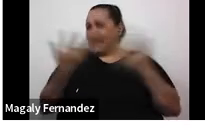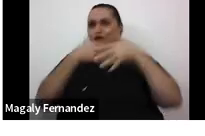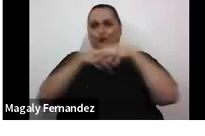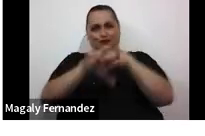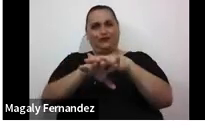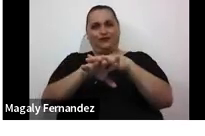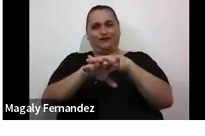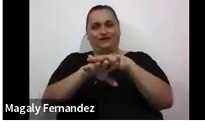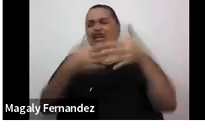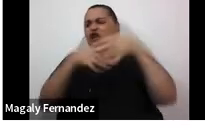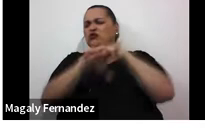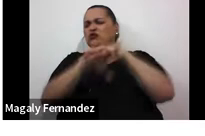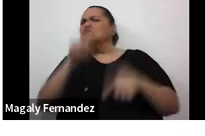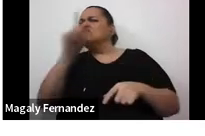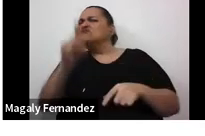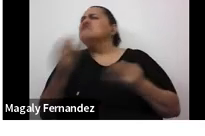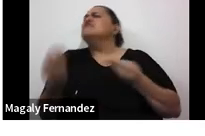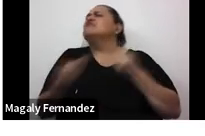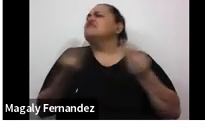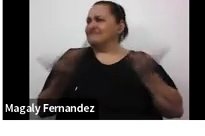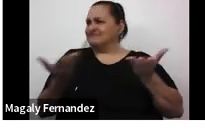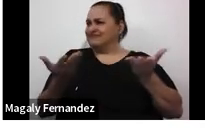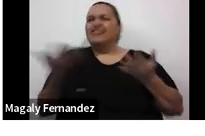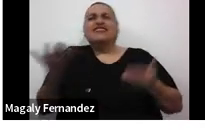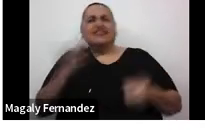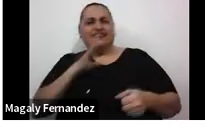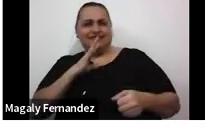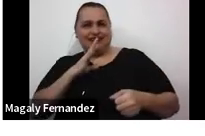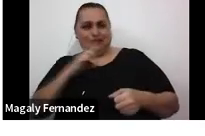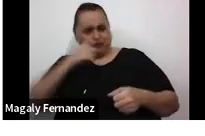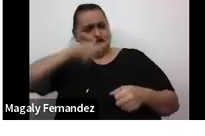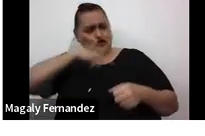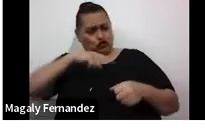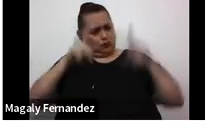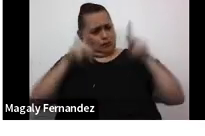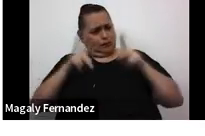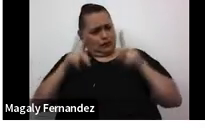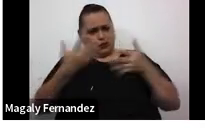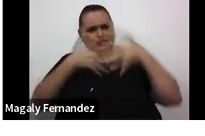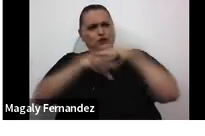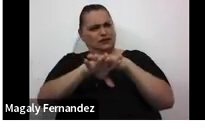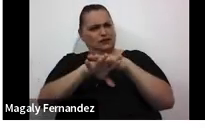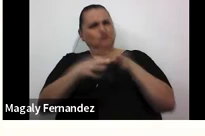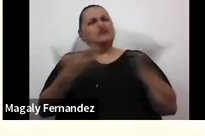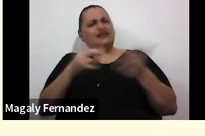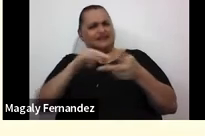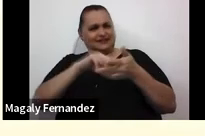inclusión de qué estamos hablando hoy cuando decimos ser inclusivos pasemos por favor